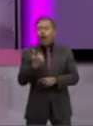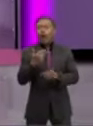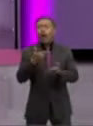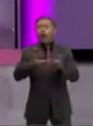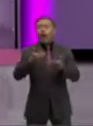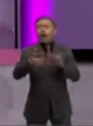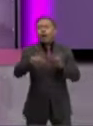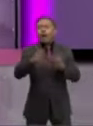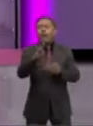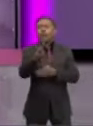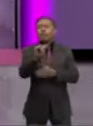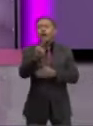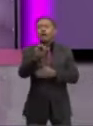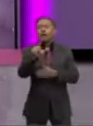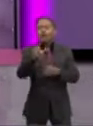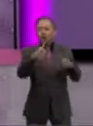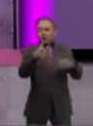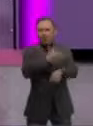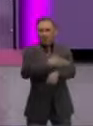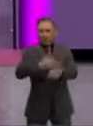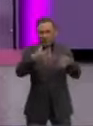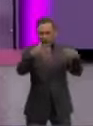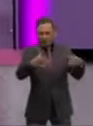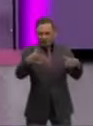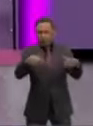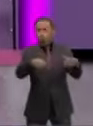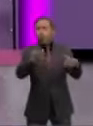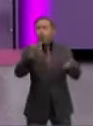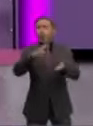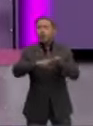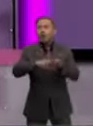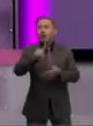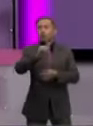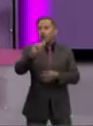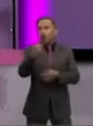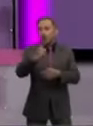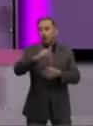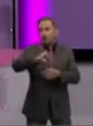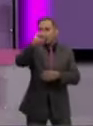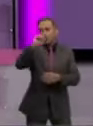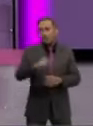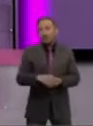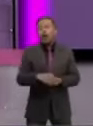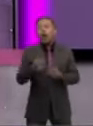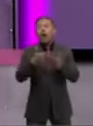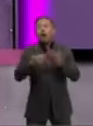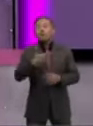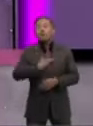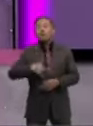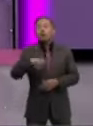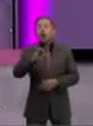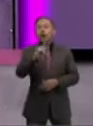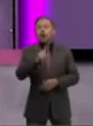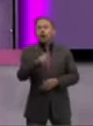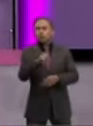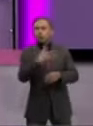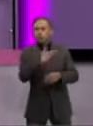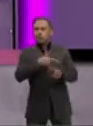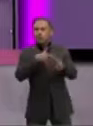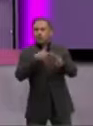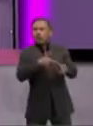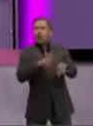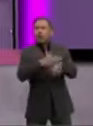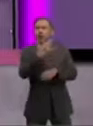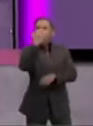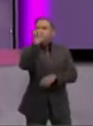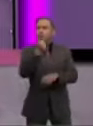barril. Una de las cosas por las cuales el presidente López Obrador sigue es por esa popularidad que tiene, porque el